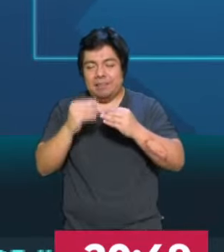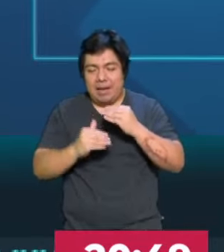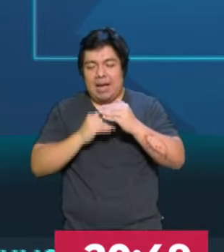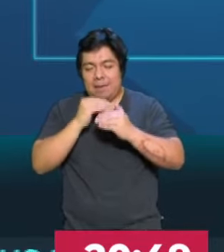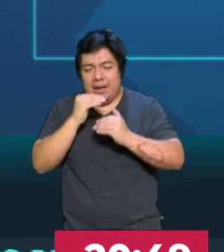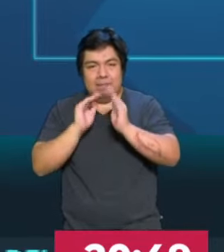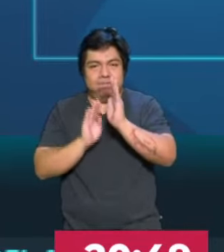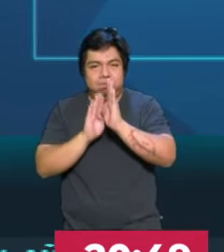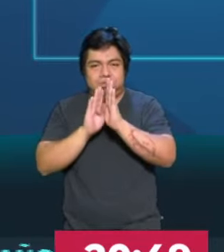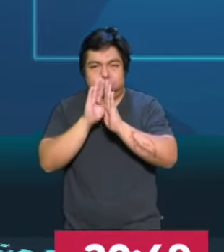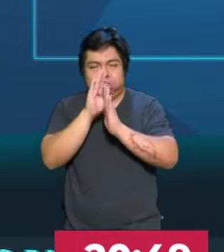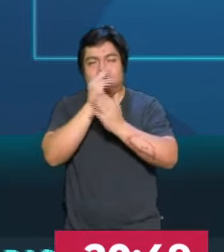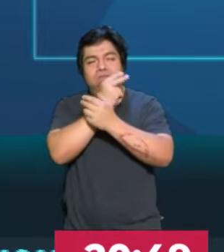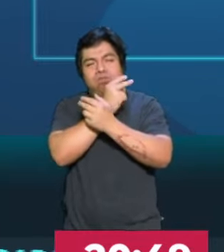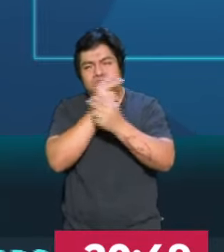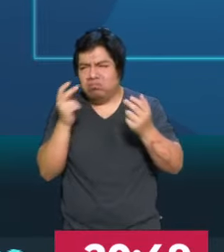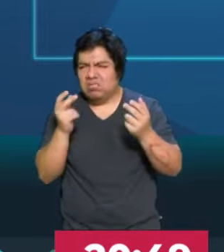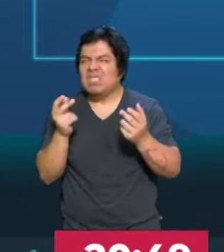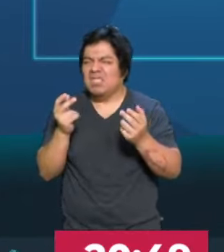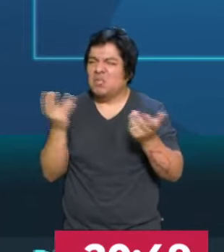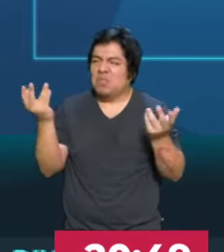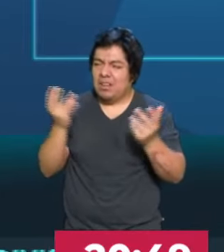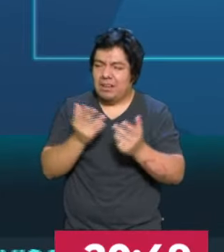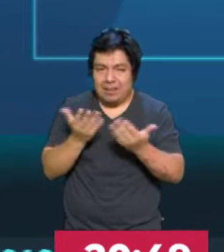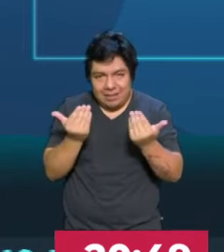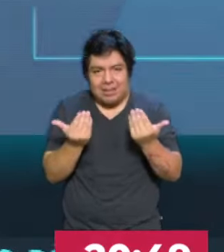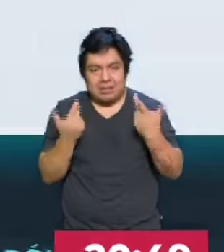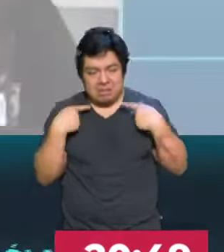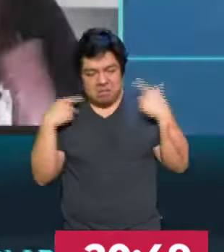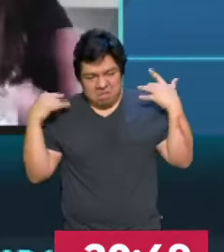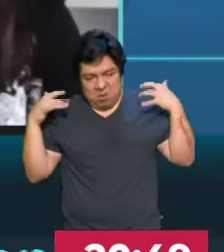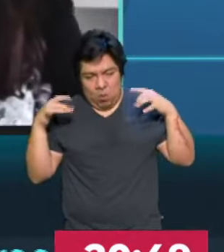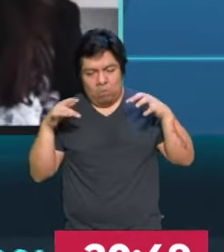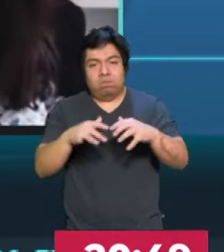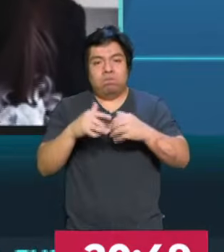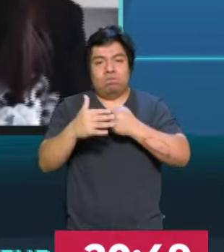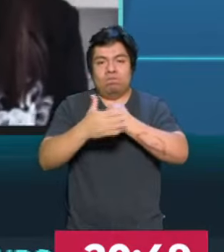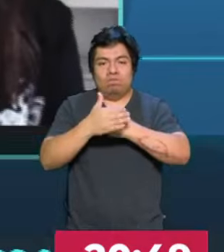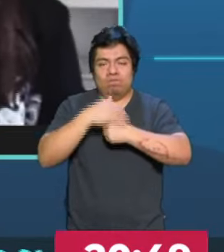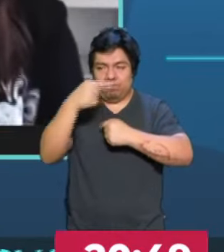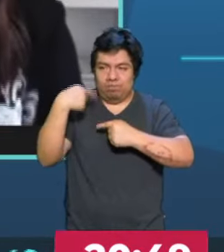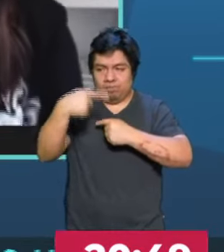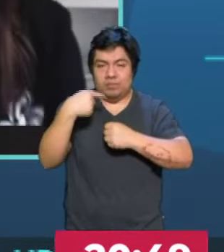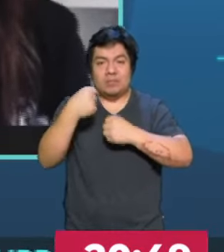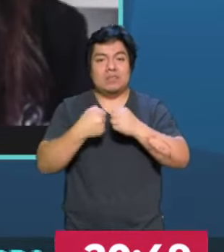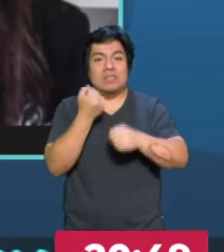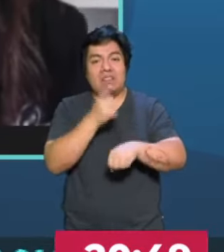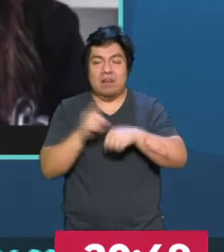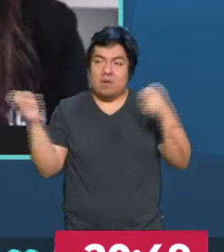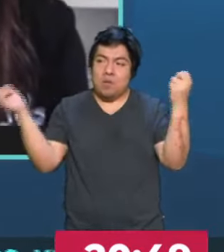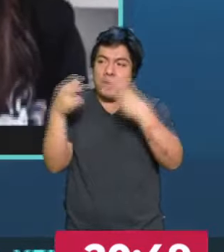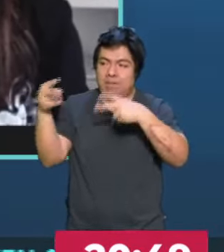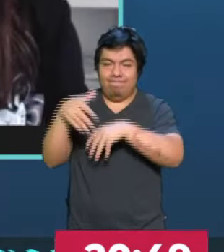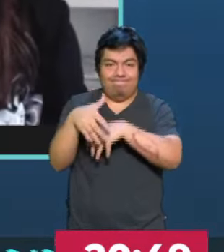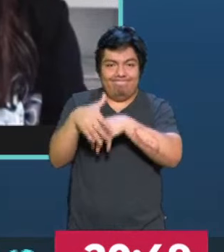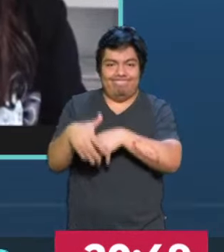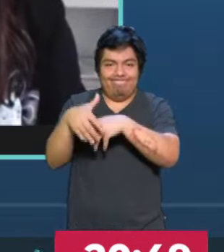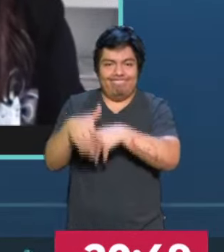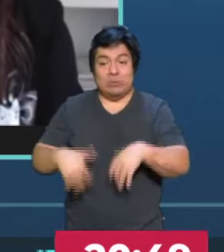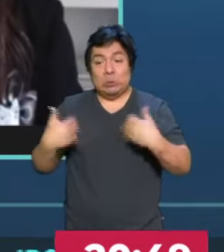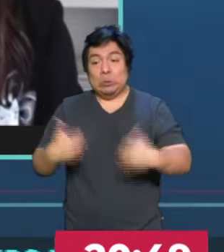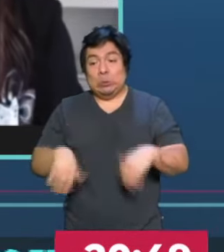esta cosa de que el grito, ¿qué grito? Pues ese grito que convocó a las masas, y al siguiente día, mañana, nos vemos en el desfile y se vuelve